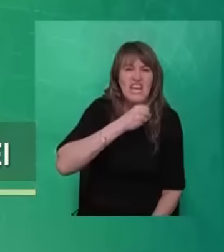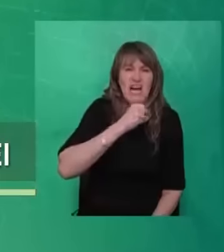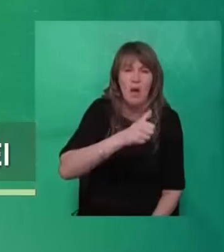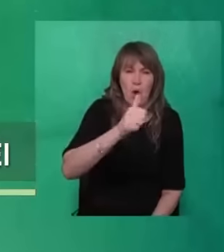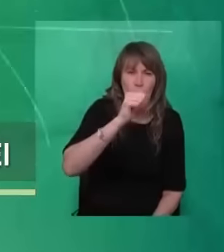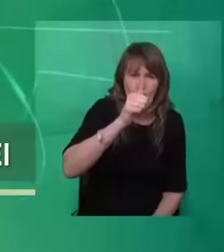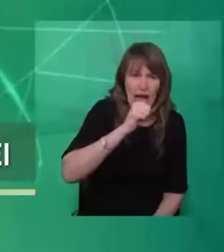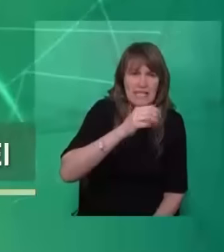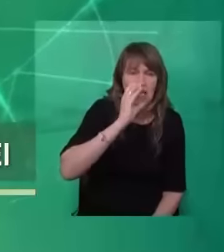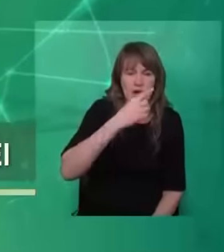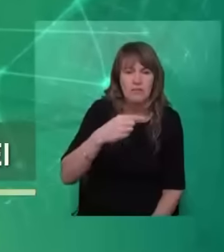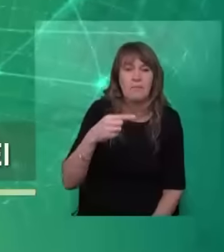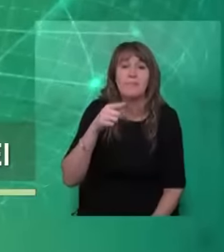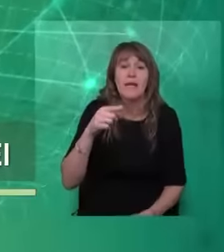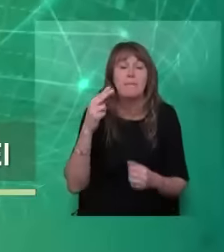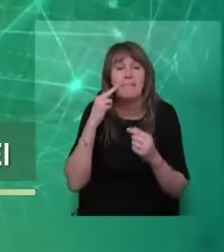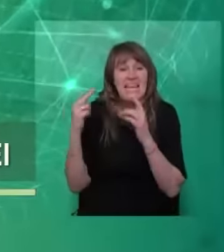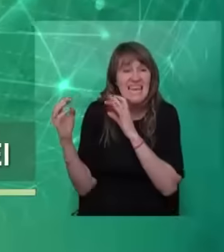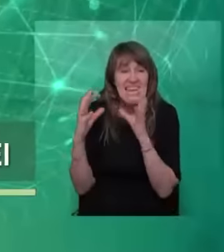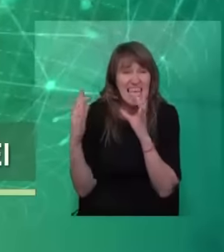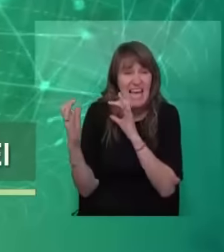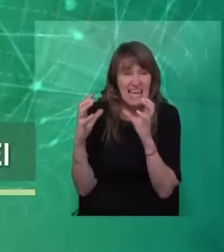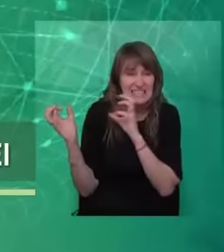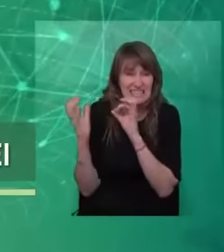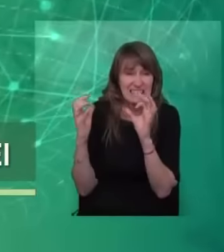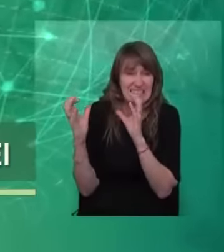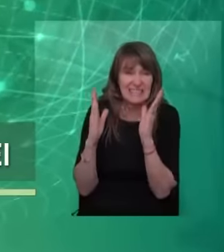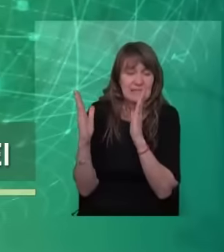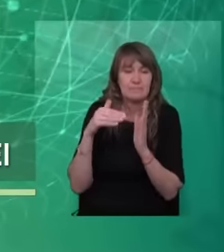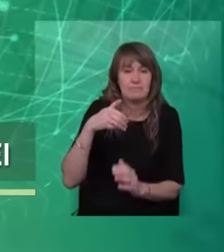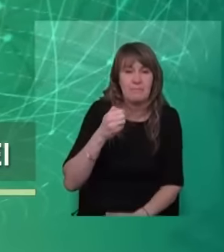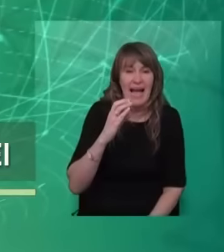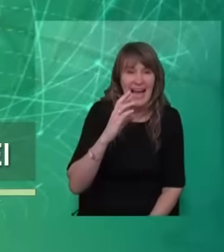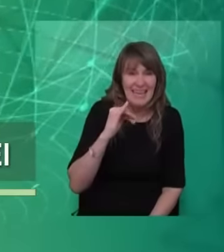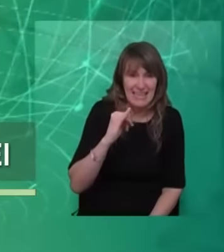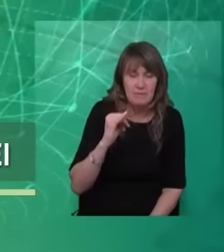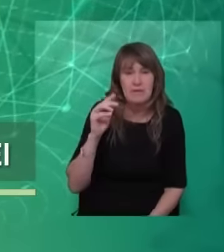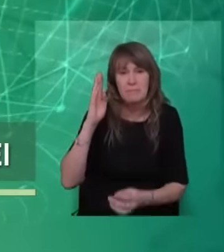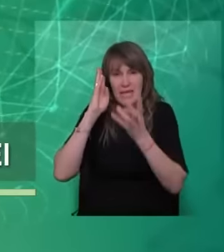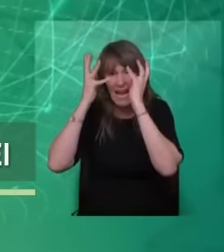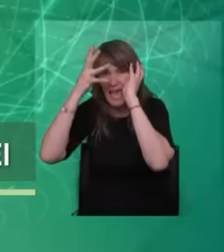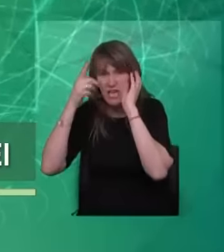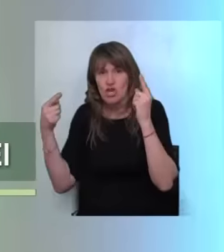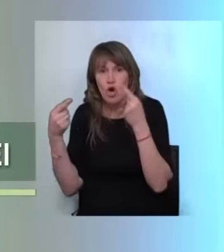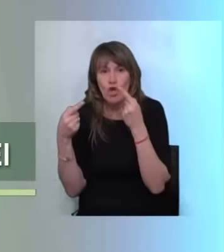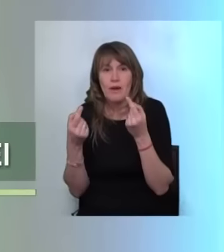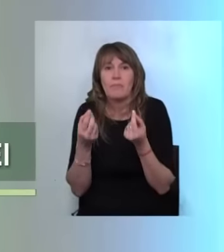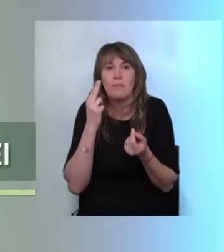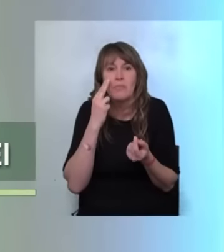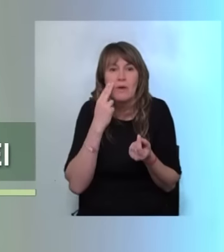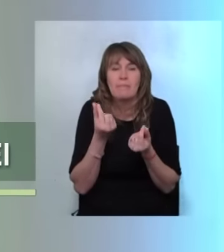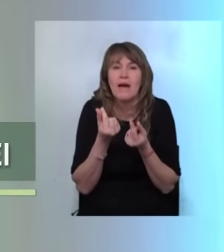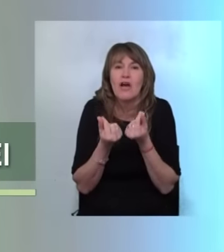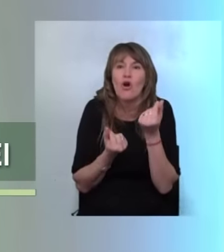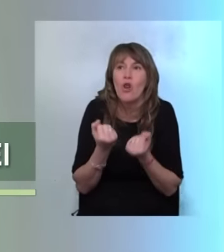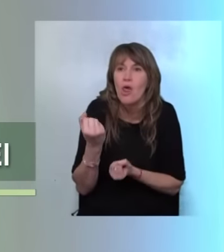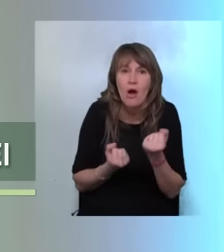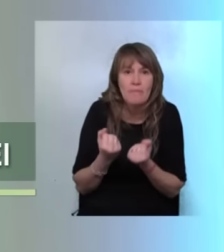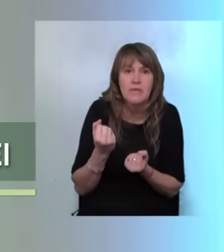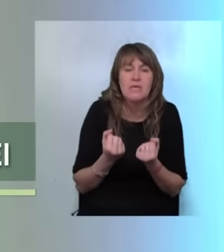esta semana una pelea con Javier milei que tensa el clima político en medio de la grave crisis económica que padece el país y que impactó de lleno en